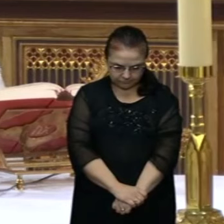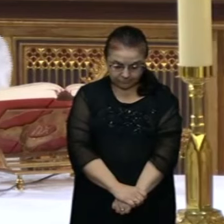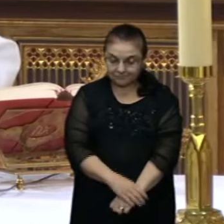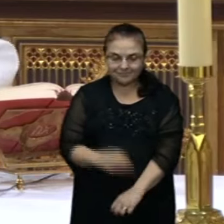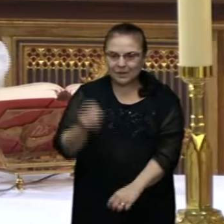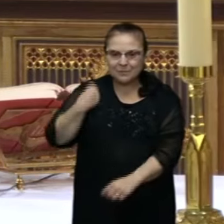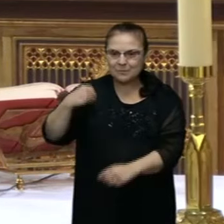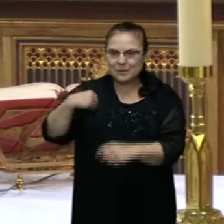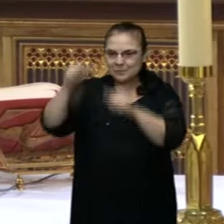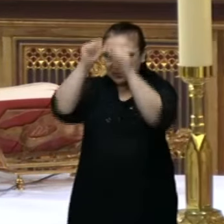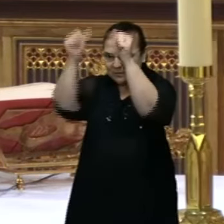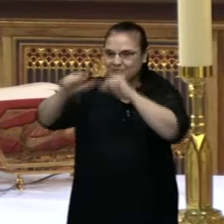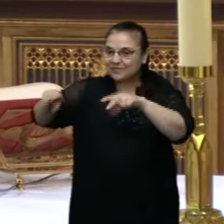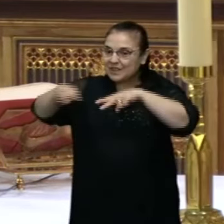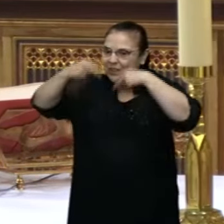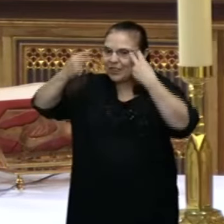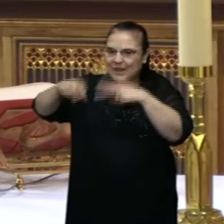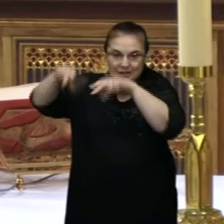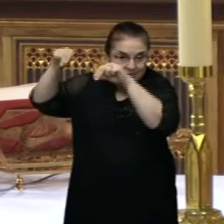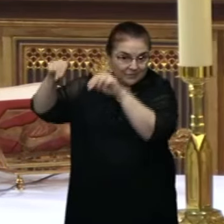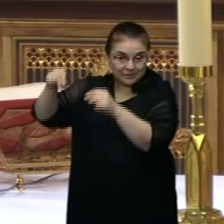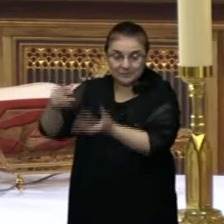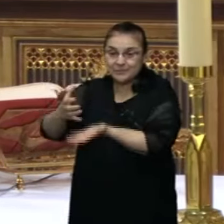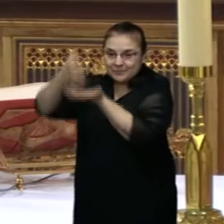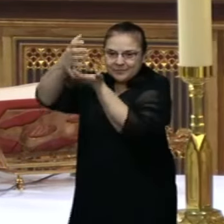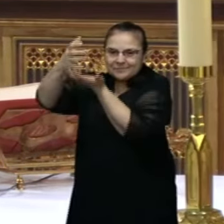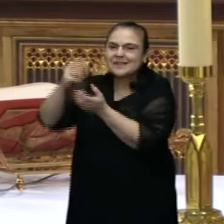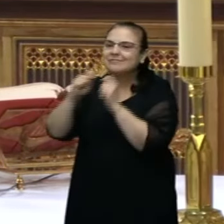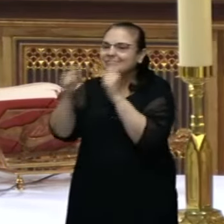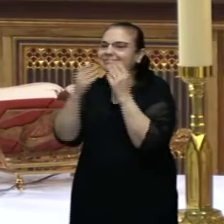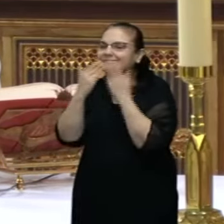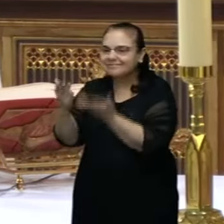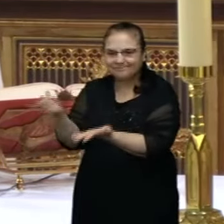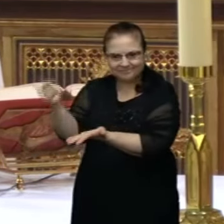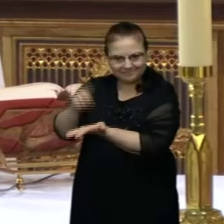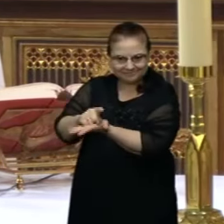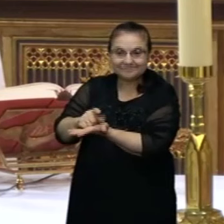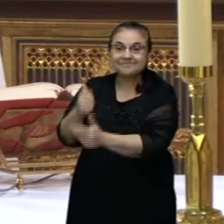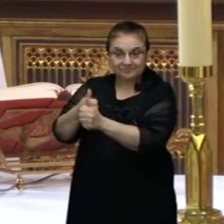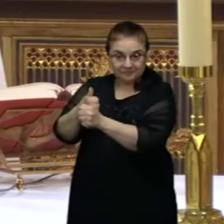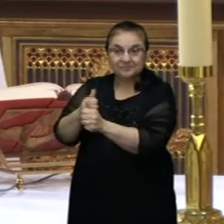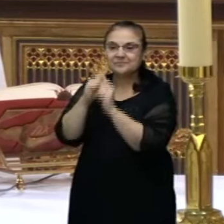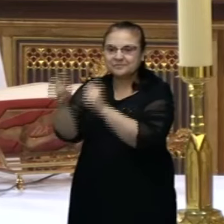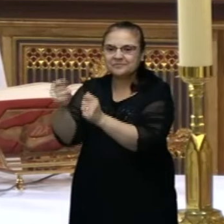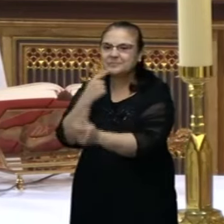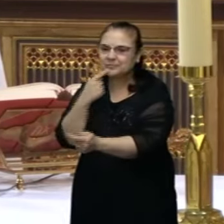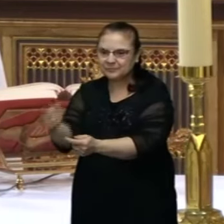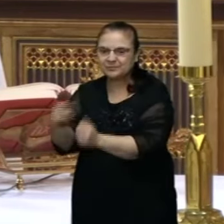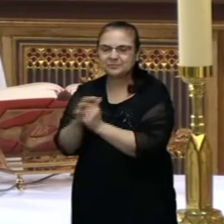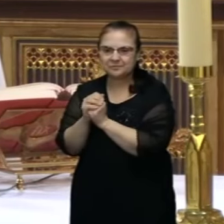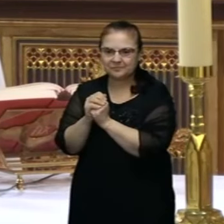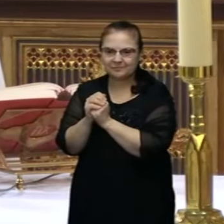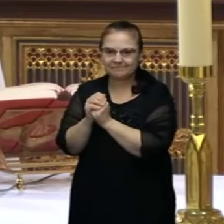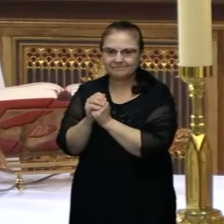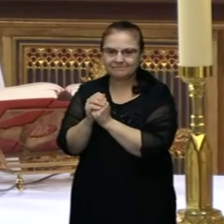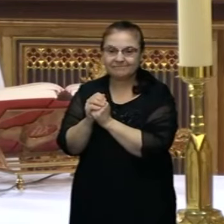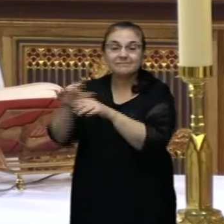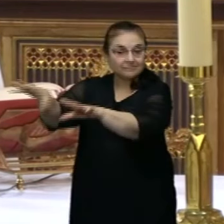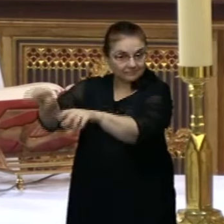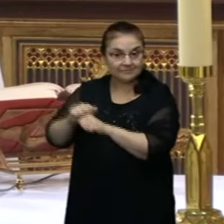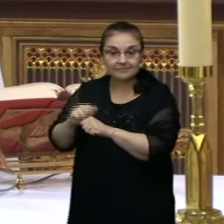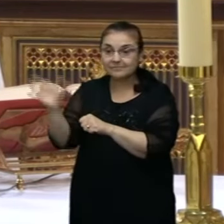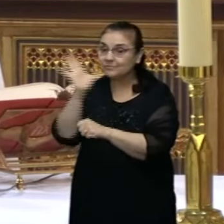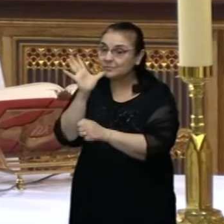Del mismo modo, acabada la cena, tomó el cáliz, y dándote gracias de nuevo, lo pasó a sus discípulos, diciendo: